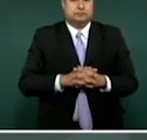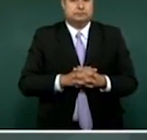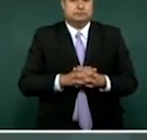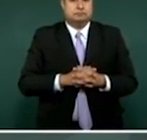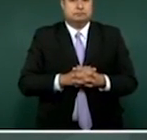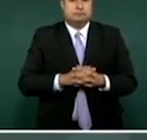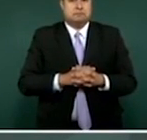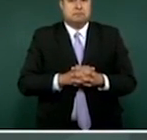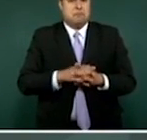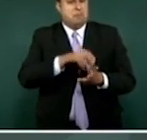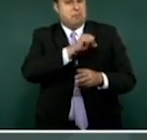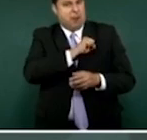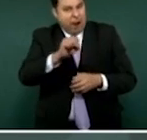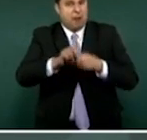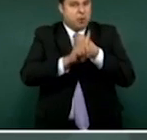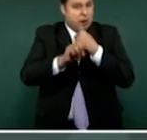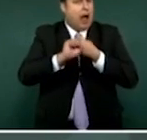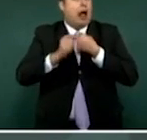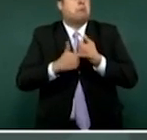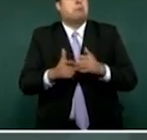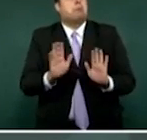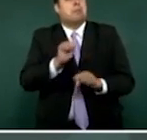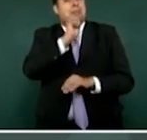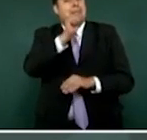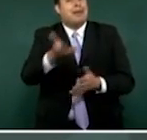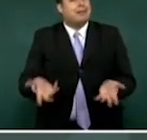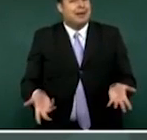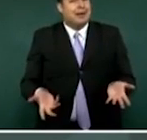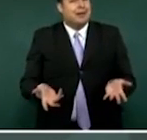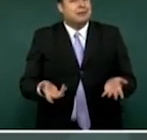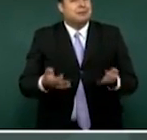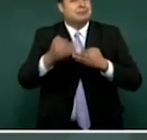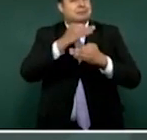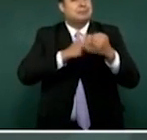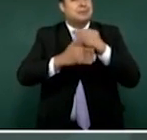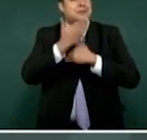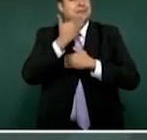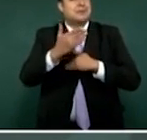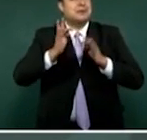Nada malo, al contrario, hay armonía,